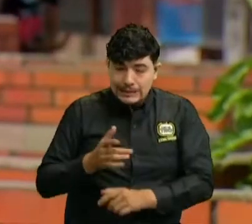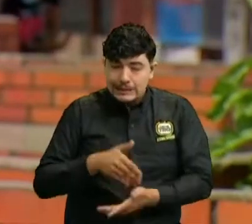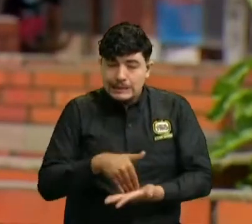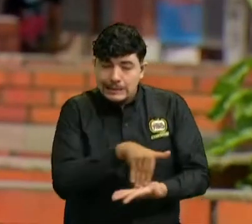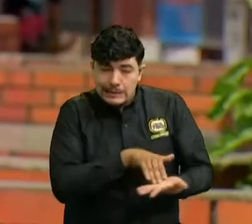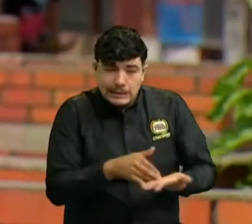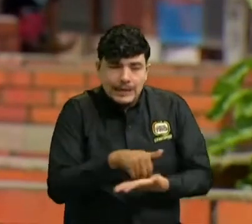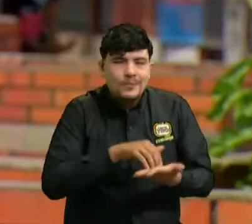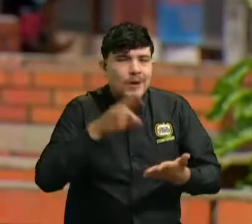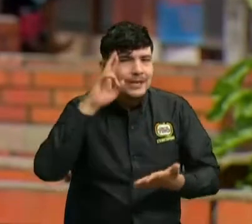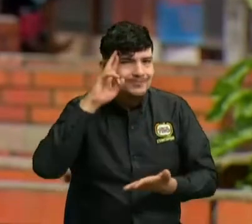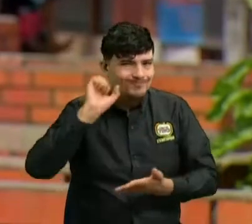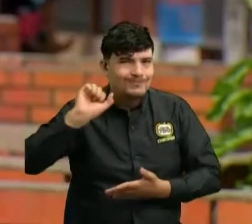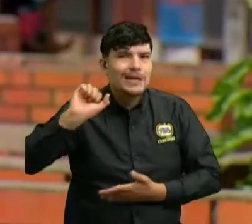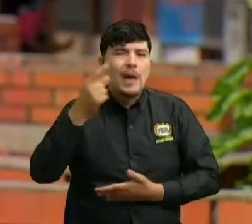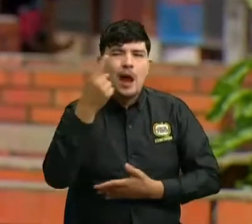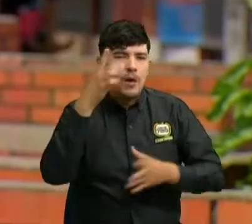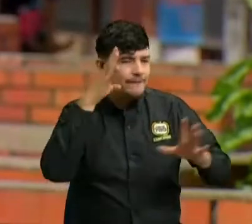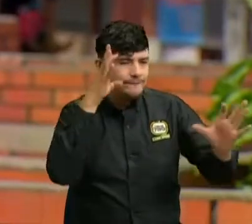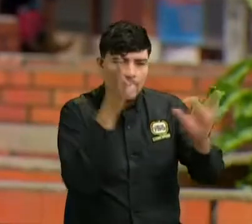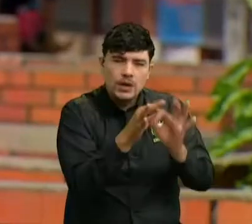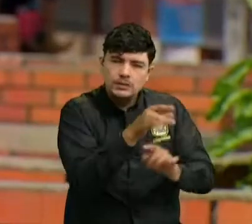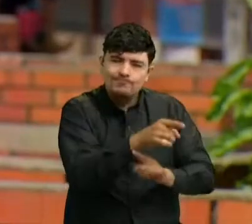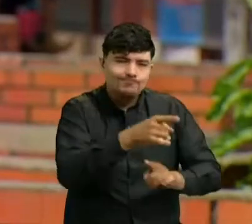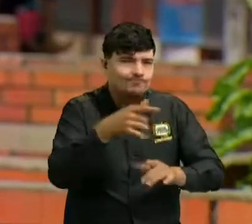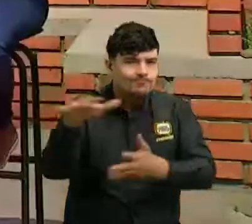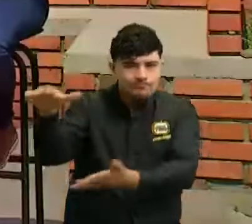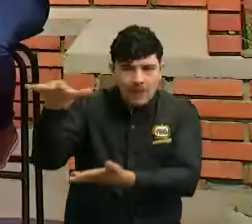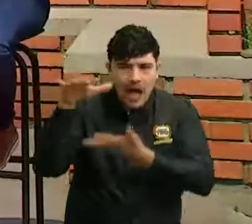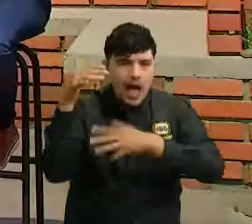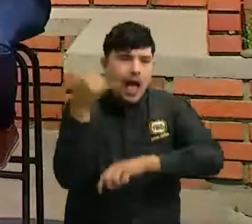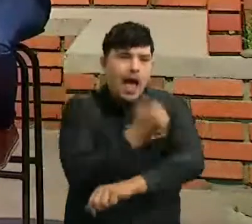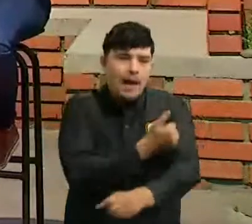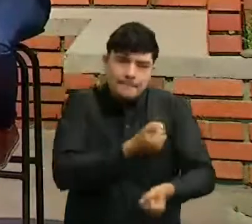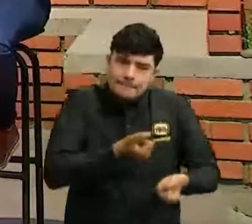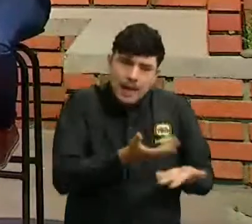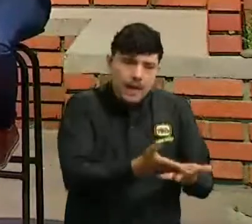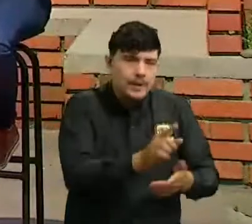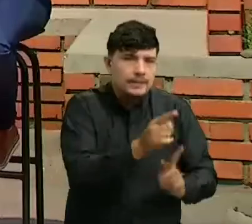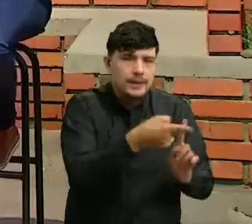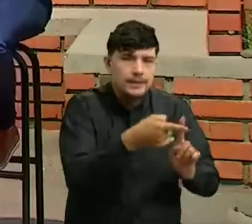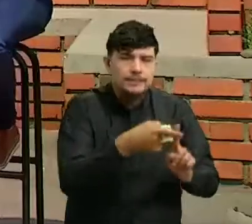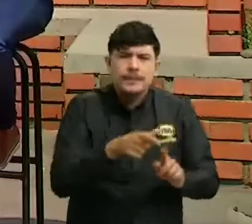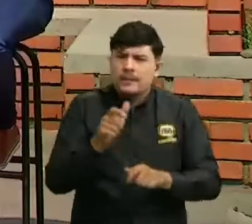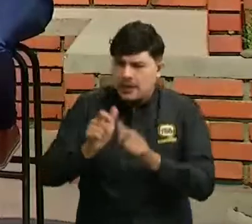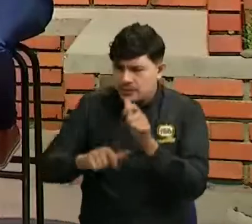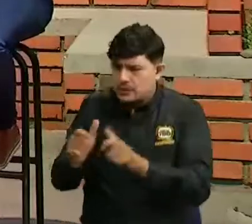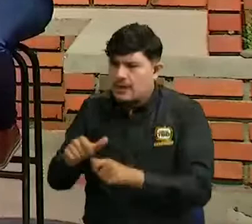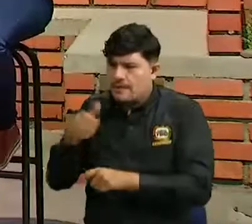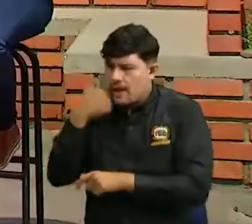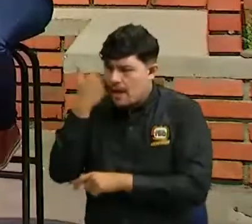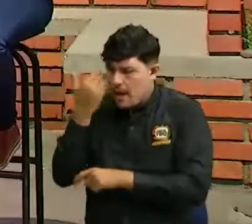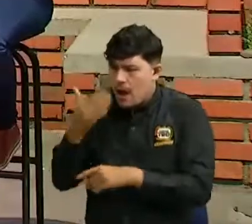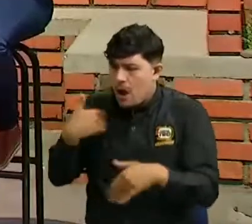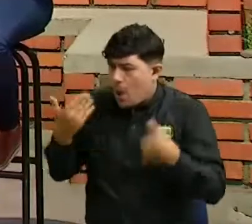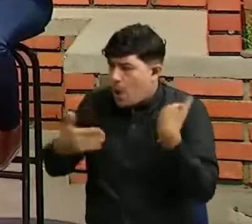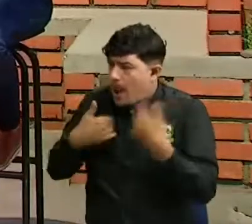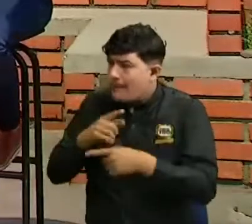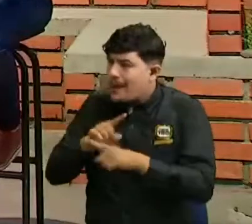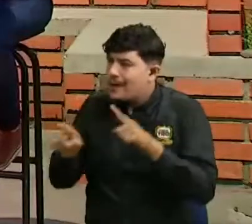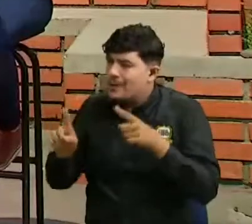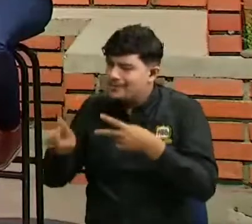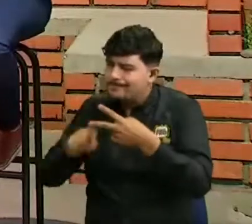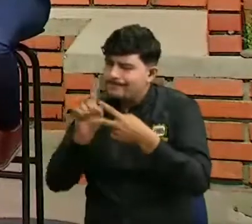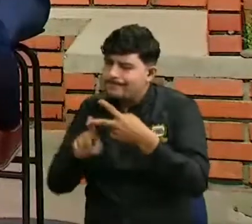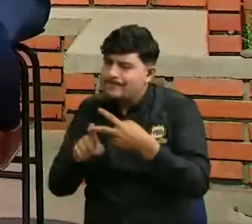se puedan colocar la primera vacuna. Por ese lado están muy contentos, pero también algo que aqueja a la población de la tercera edad es que muchos quieren salir a